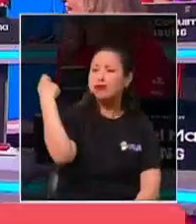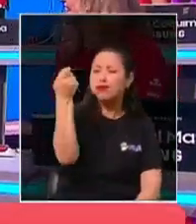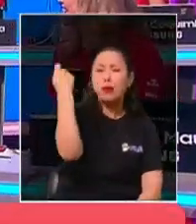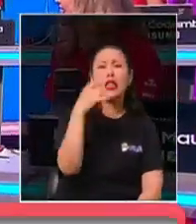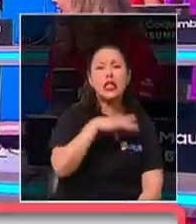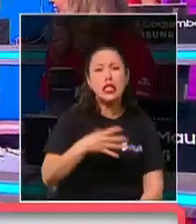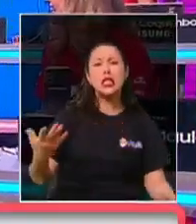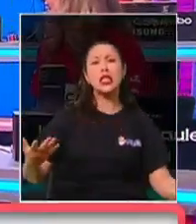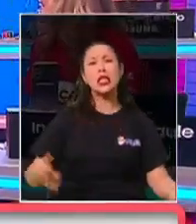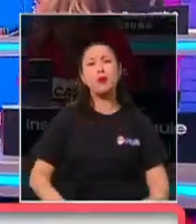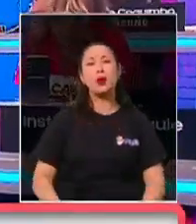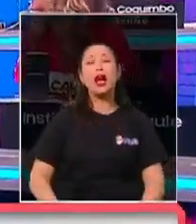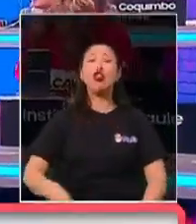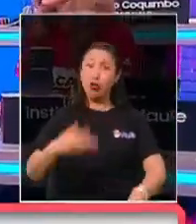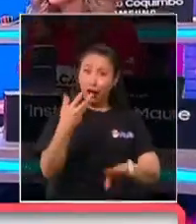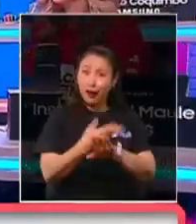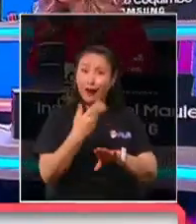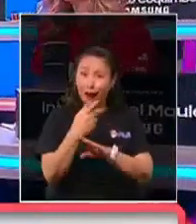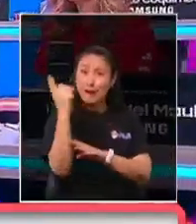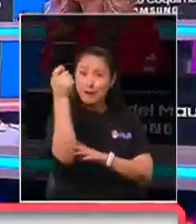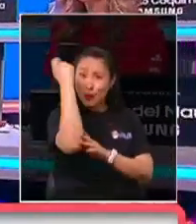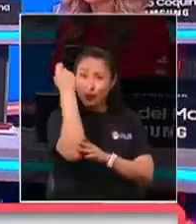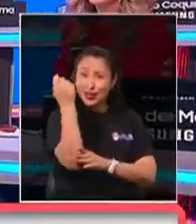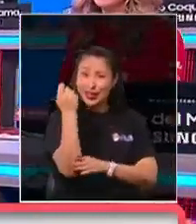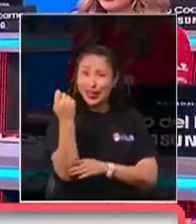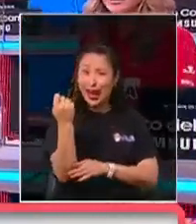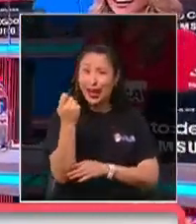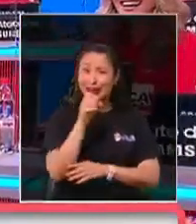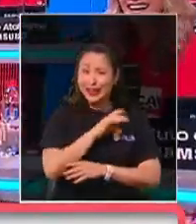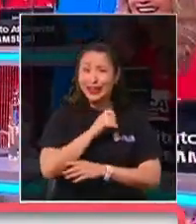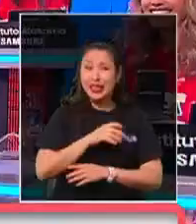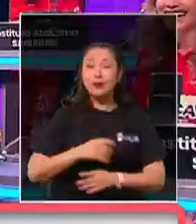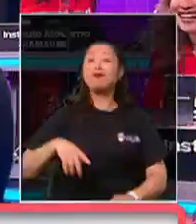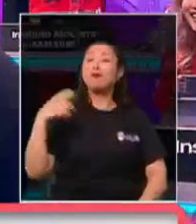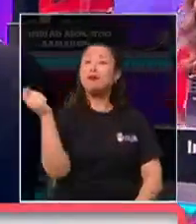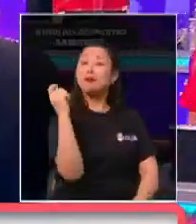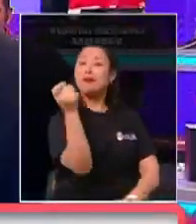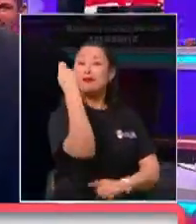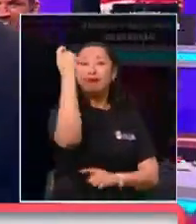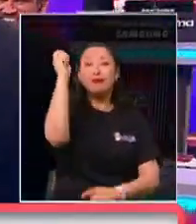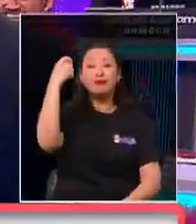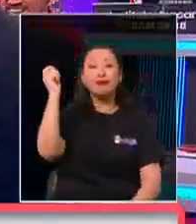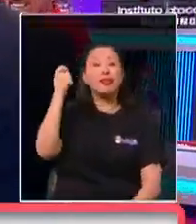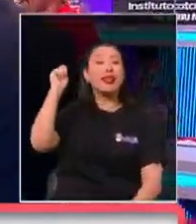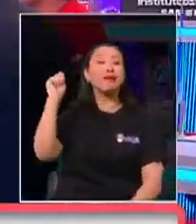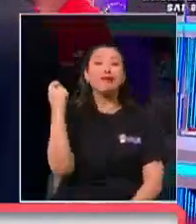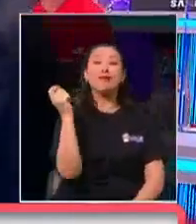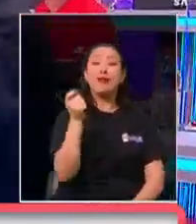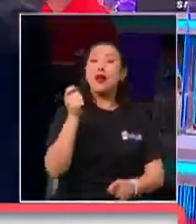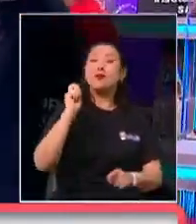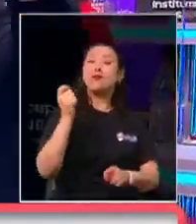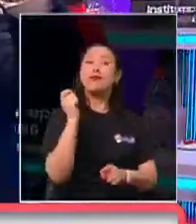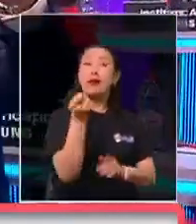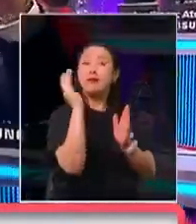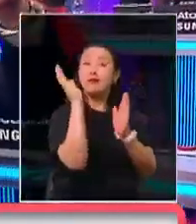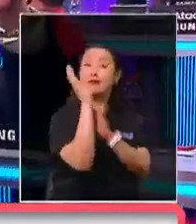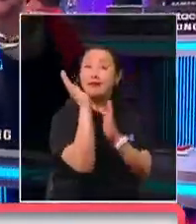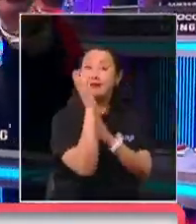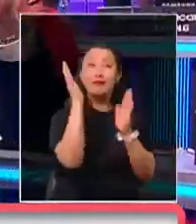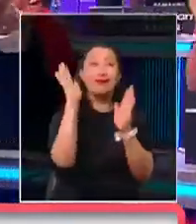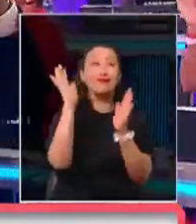también. A ver, vale. Si la banda tiene lista, verde, que vamos a preparar la cueca solamente para ti. Ahí viene la cueca, dice.